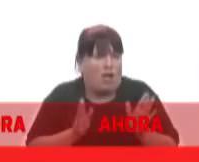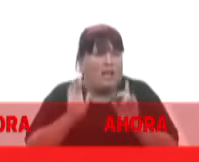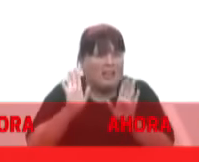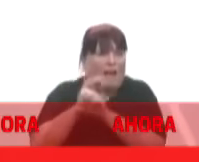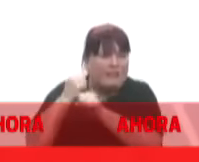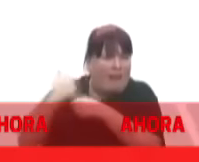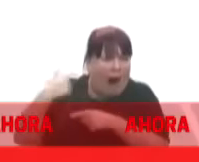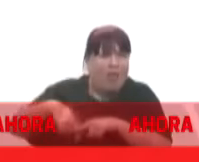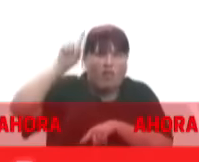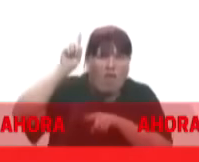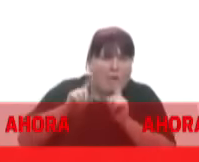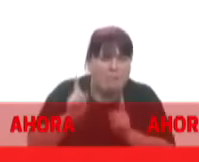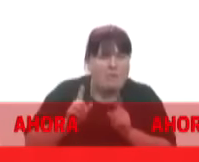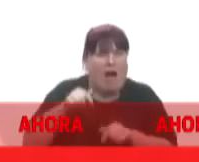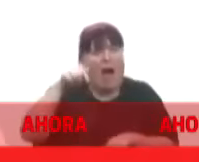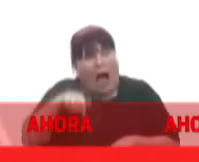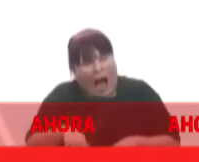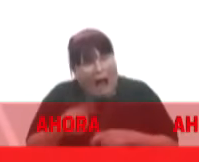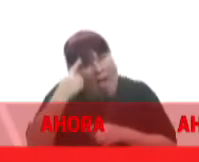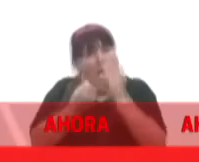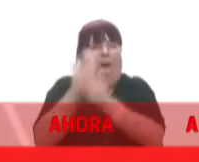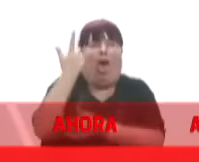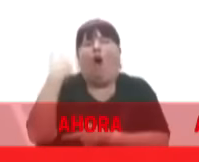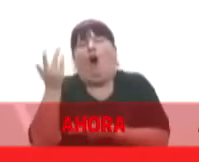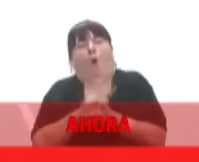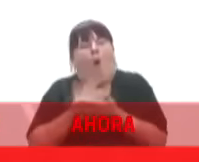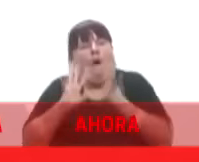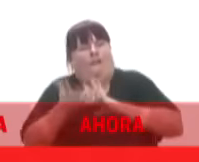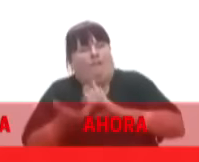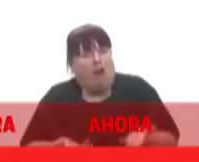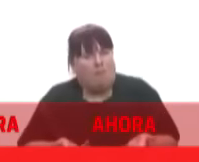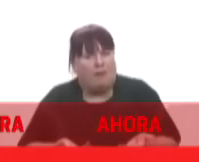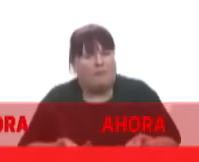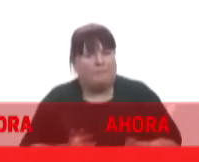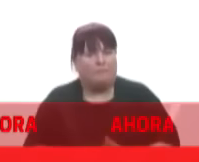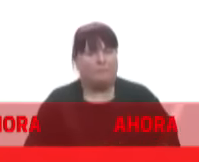trabajando todo el día. Ahora vamos a inventar un sistema nuevo.